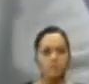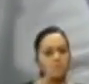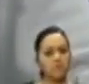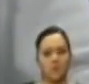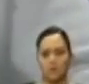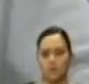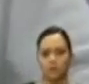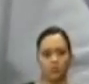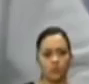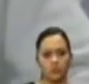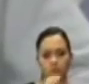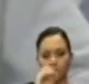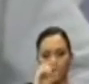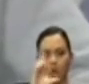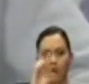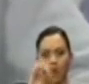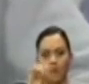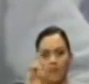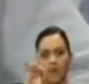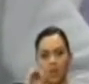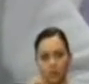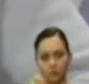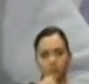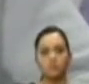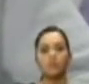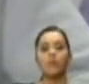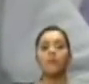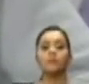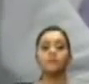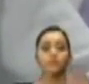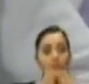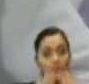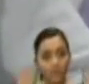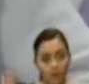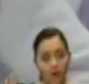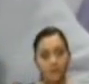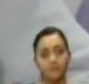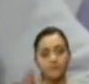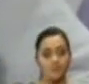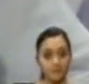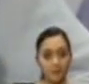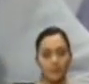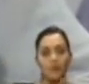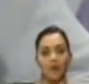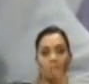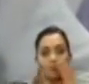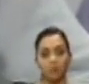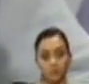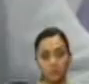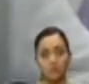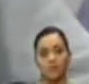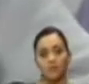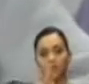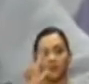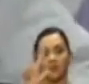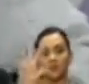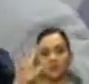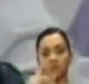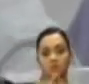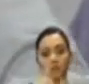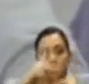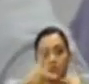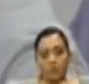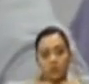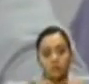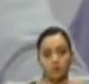disculpas. Luego, pues, del recorrido de la vía Colimes-Olmedo, insisto, fue la inauguración de esta vía de más de 35 kilómetros y con un